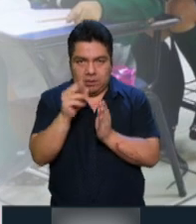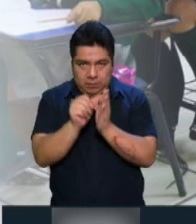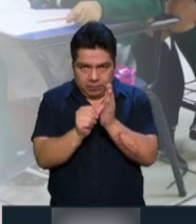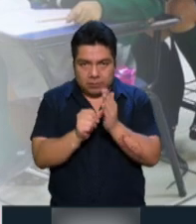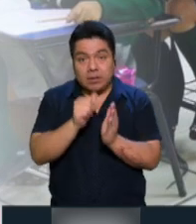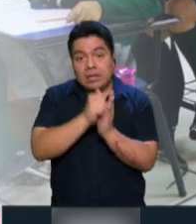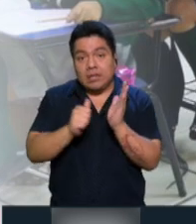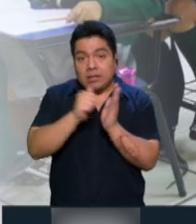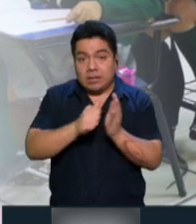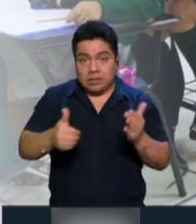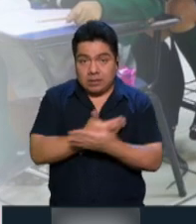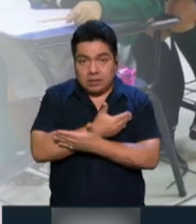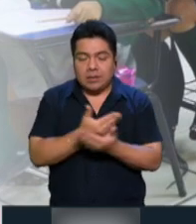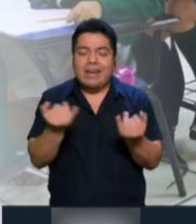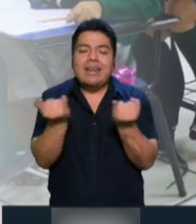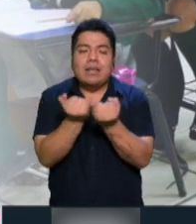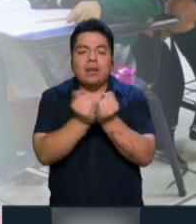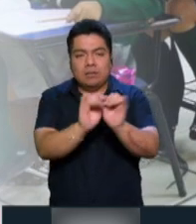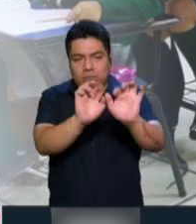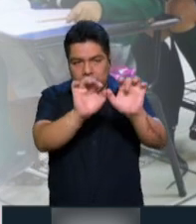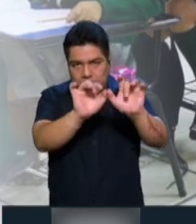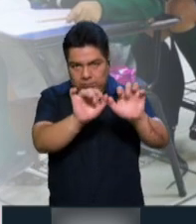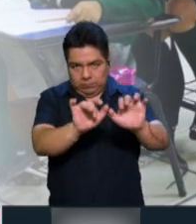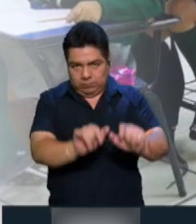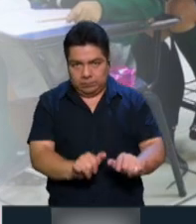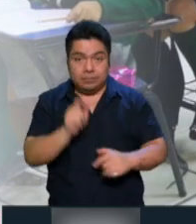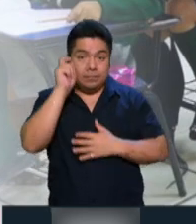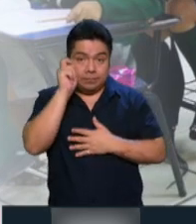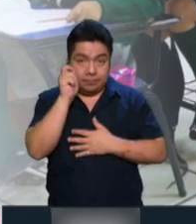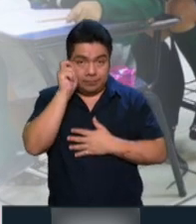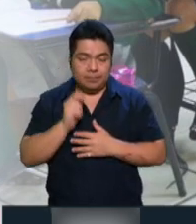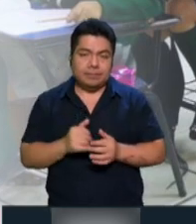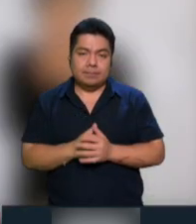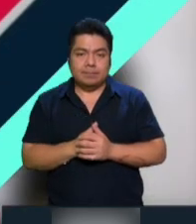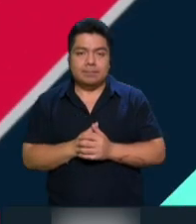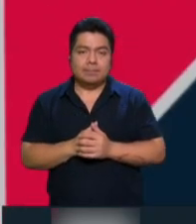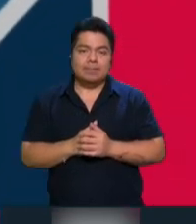de nacimiento y también deberá llenar un formato de becas.